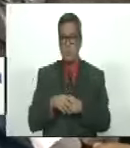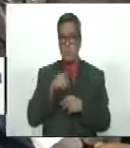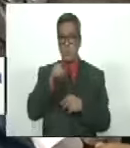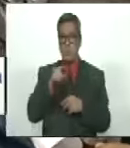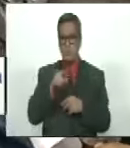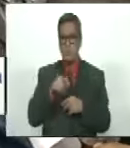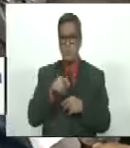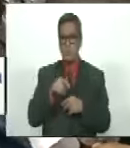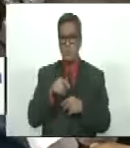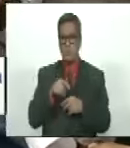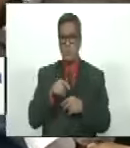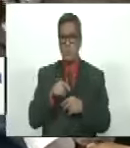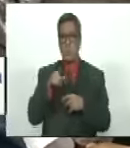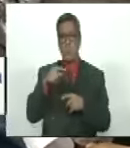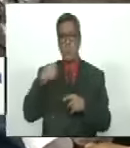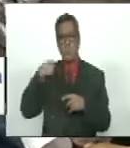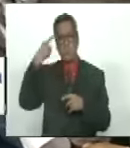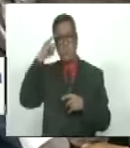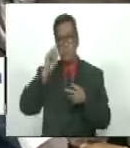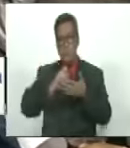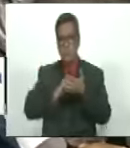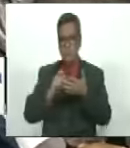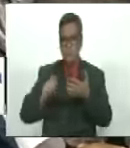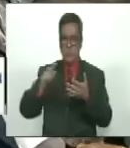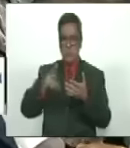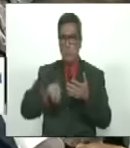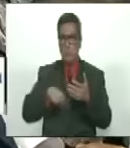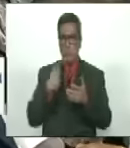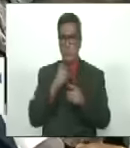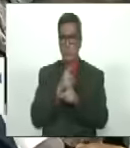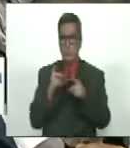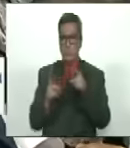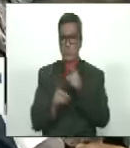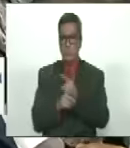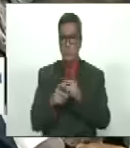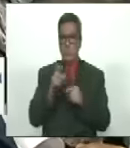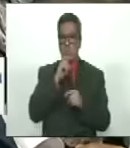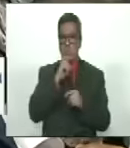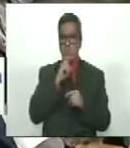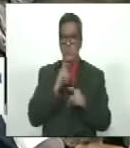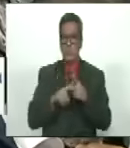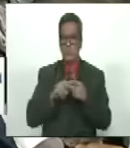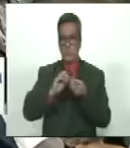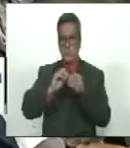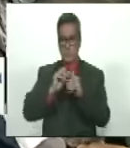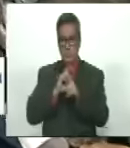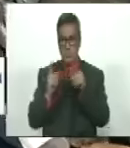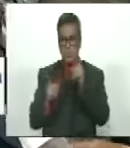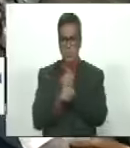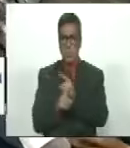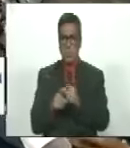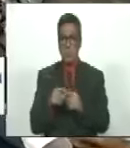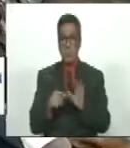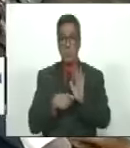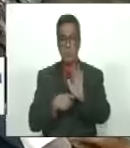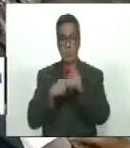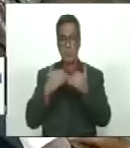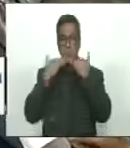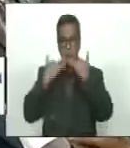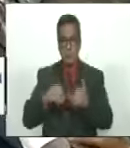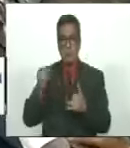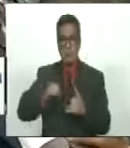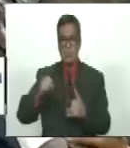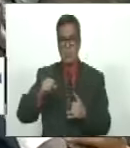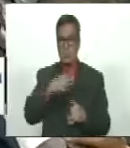Eso es, bueno, es algo material, pues. Eso no es difícil corregirlo, ¿no? La propuesta en concreto que sí